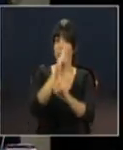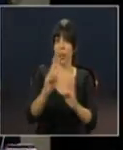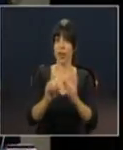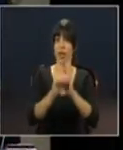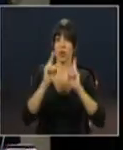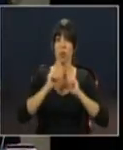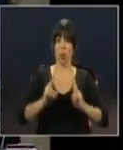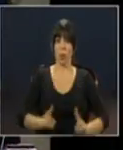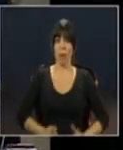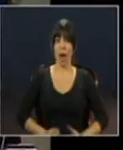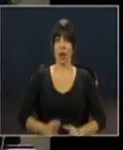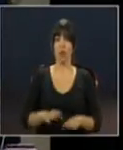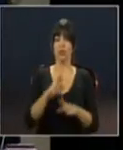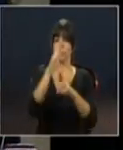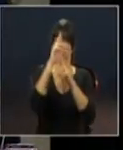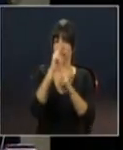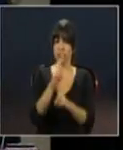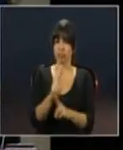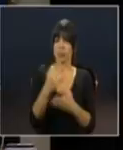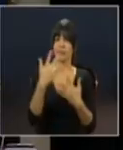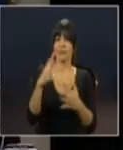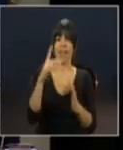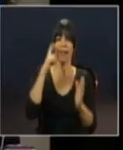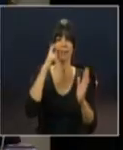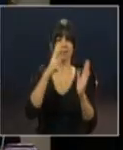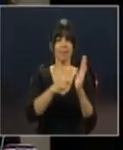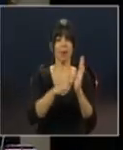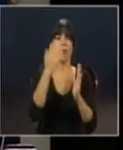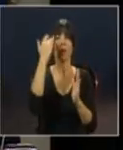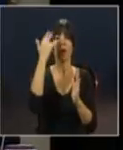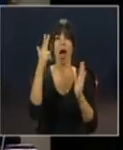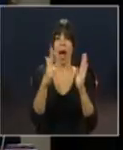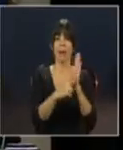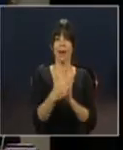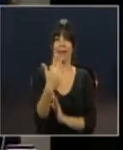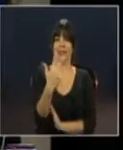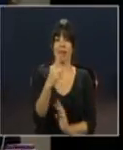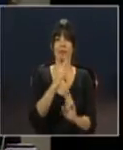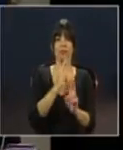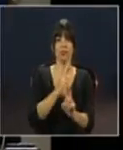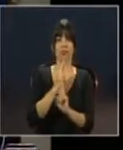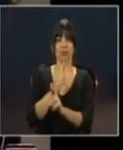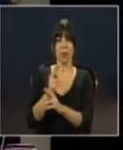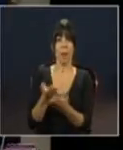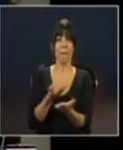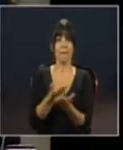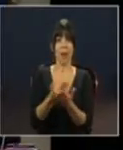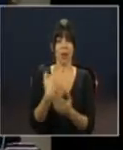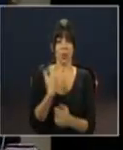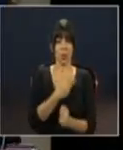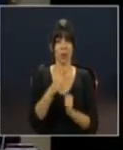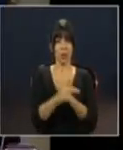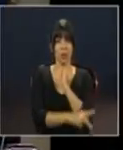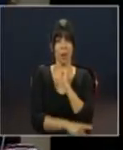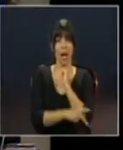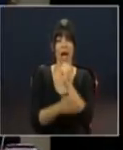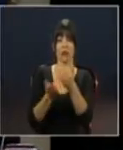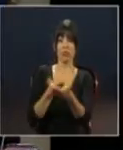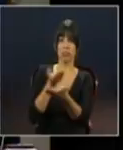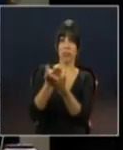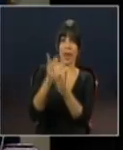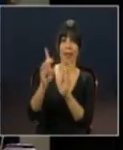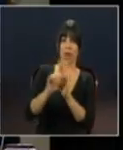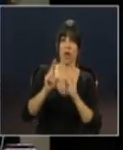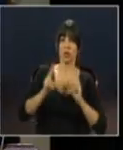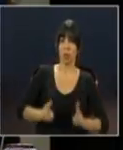humanos ha sido honrada y reconocida mediante la aprobación de 3 resoluciones propuestas por nuestro país ante el Consejo de Derechos